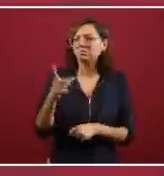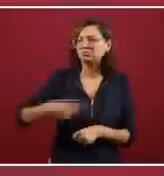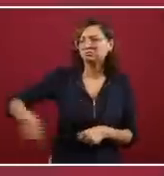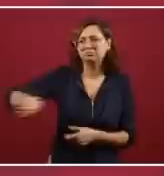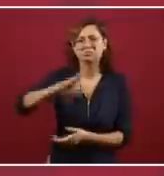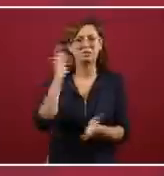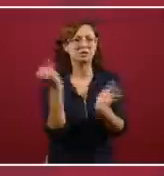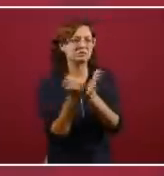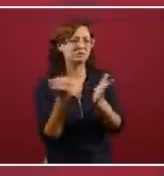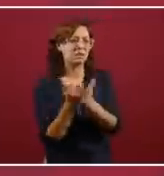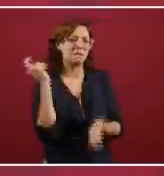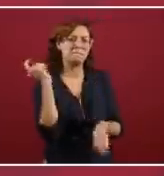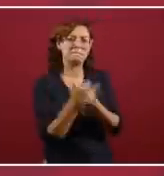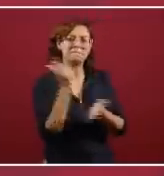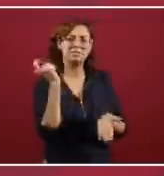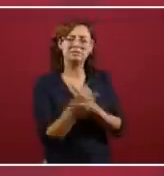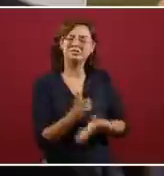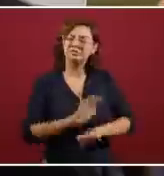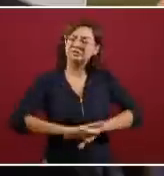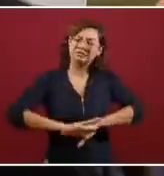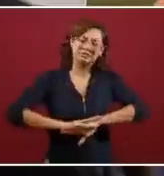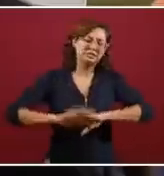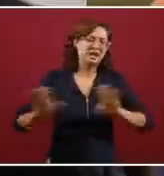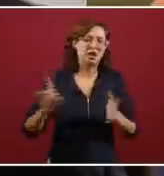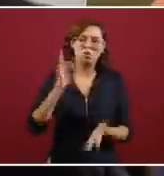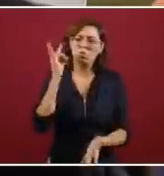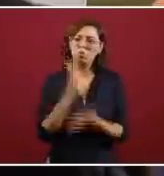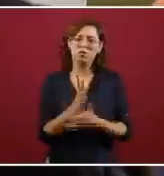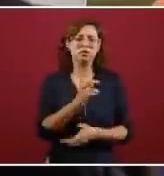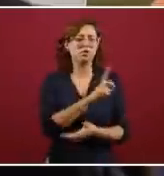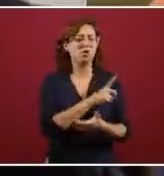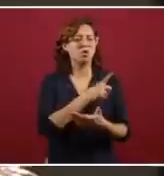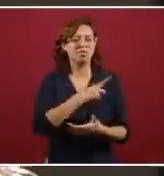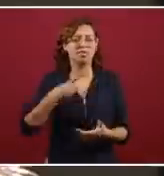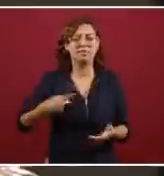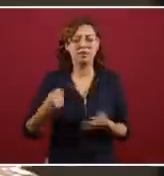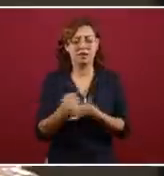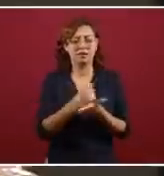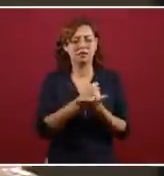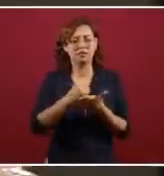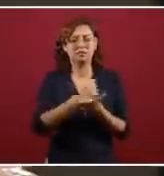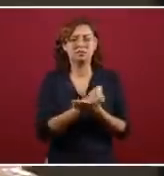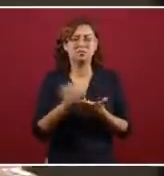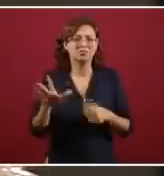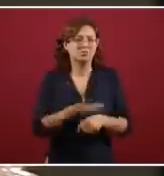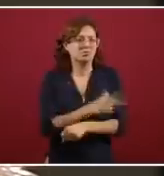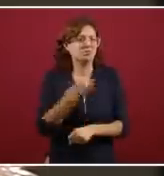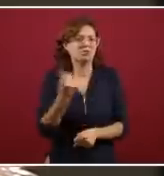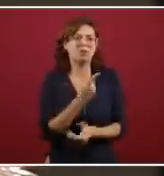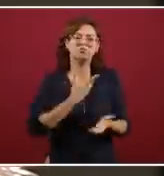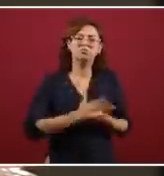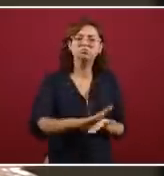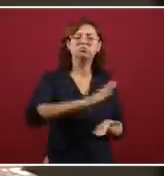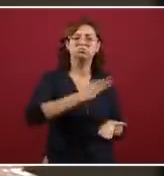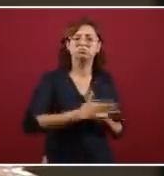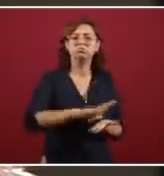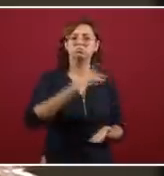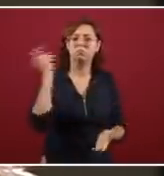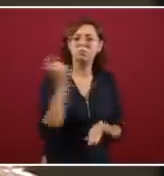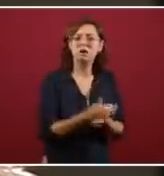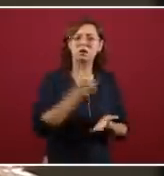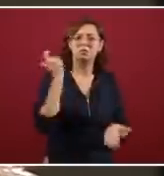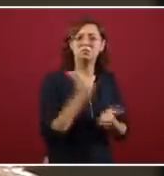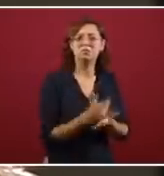nada más se pague la deuda contraída? Porque finalmente ese es un boquete que sigue dejando al bolsillo